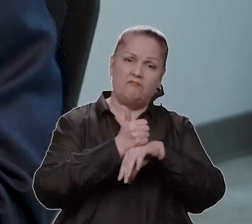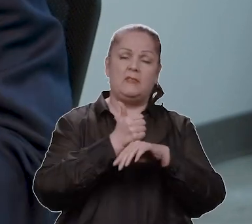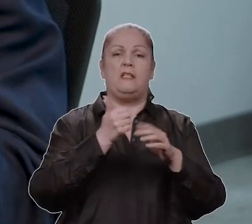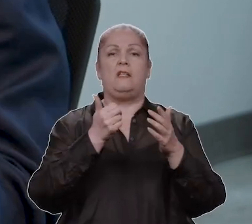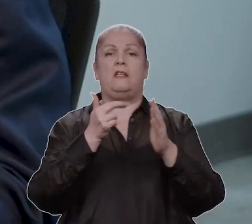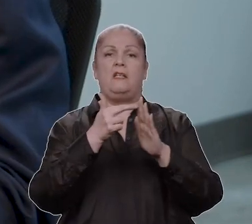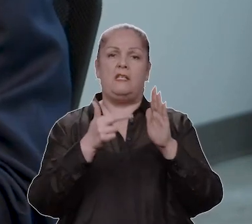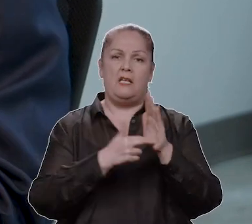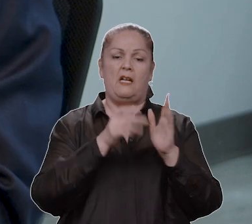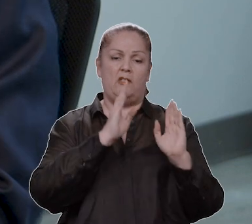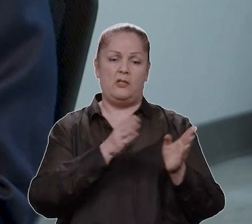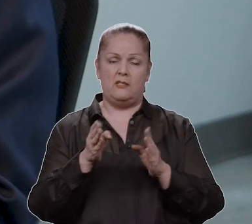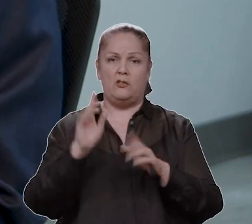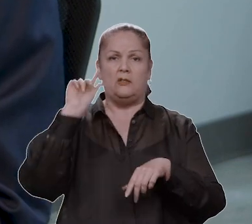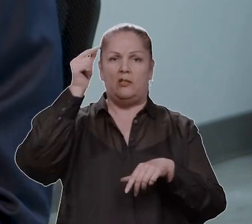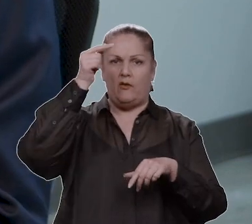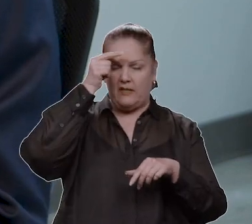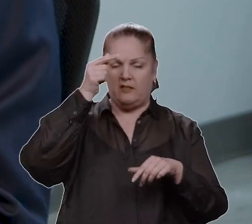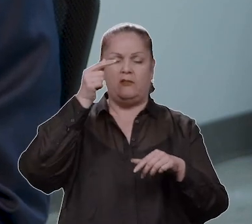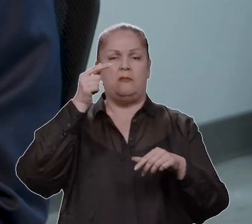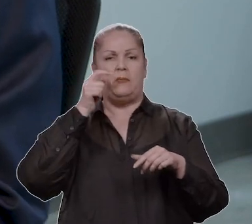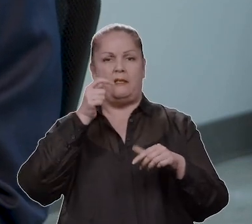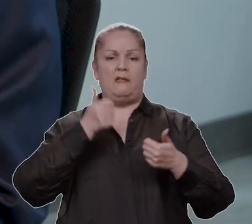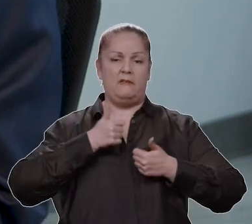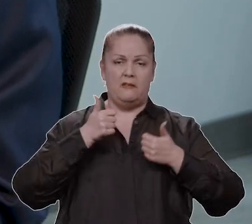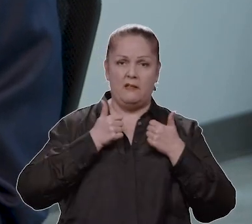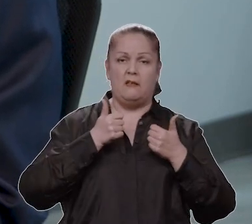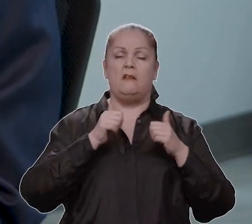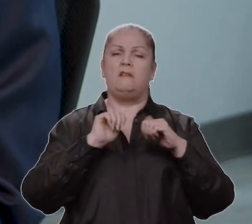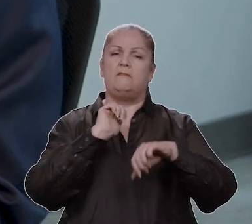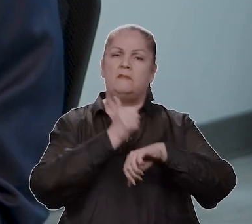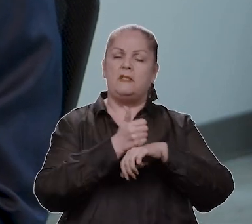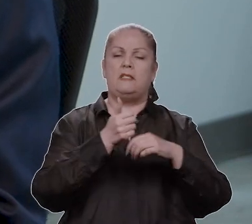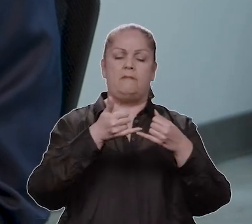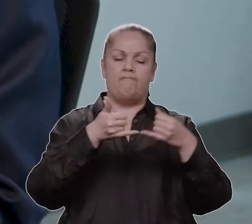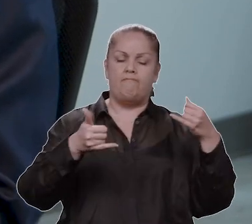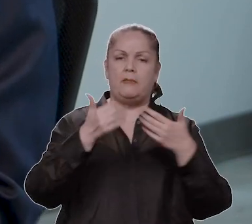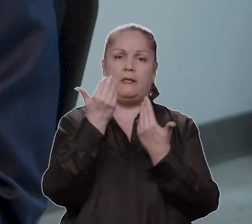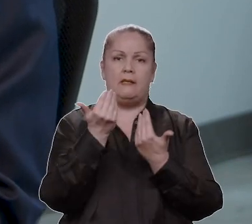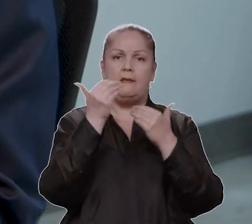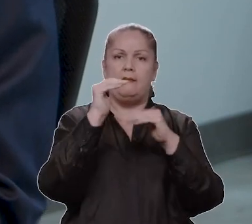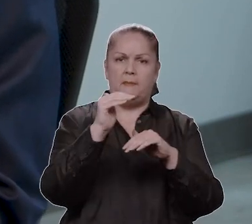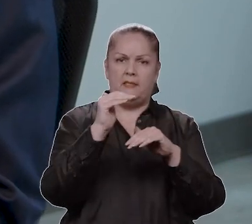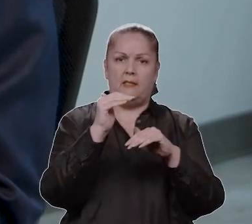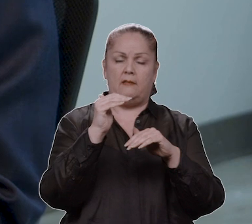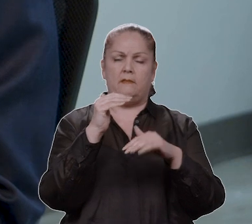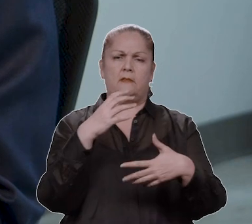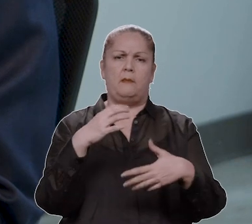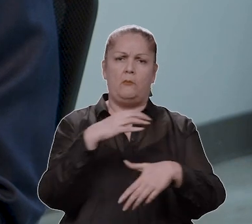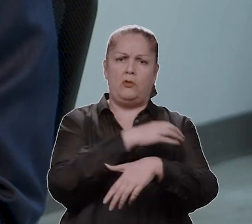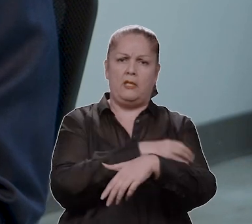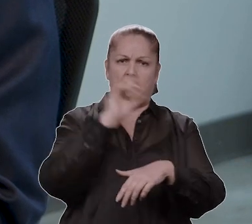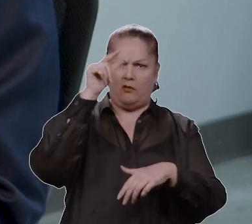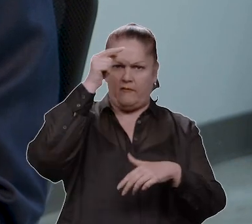de organización del gobierno, de convivencia, en el cual se establecen cuáles son los límites de los poderes que tiene